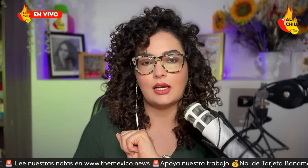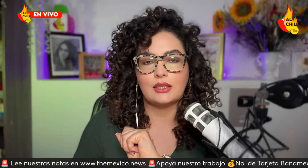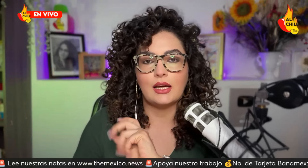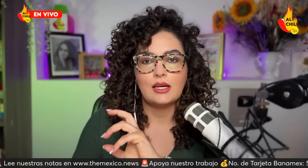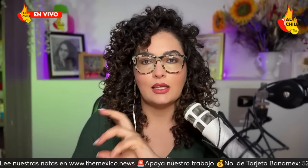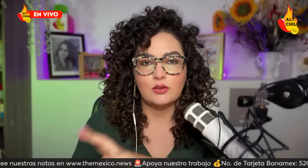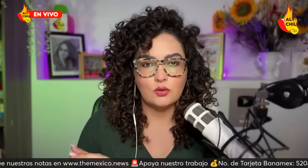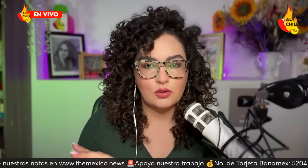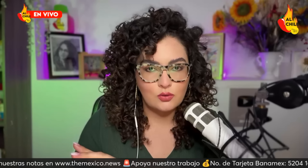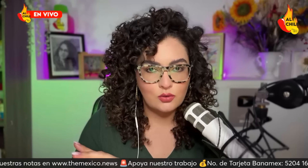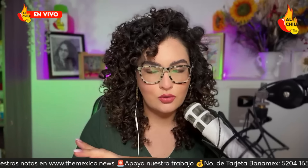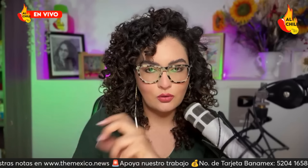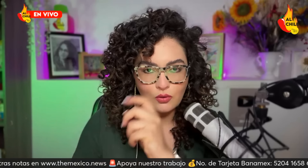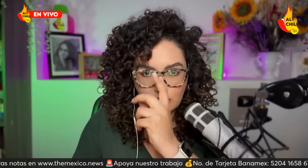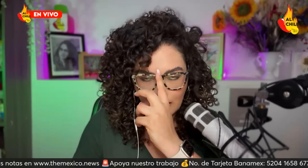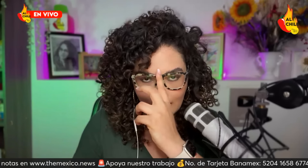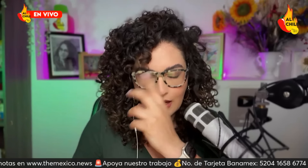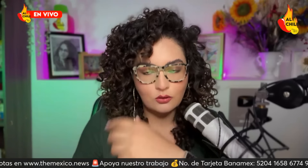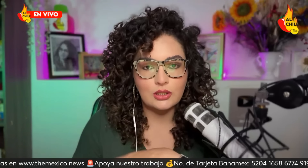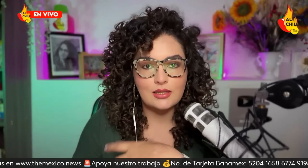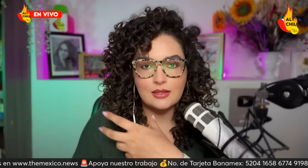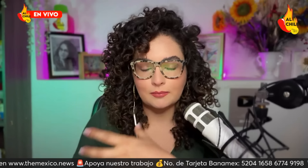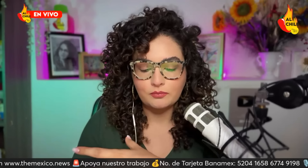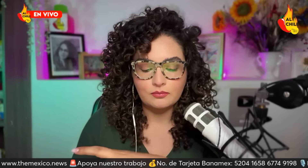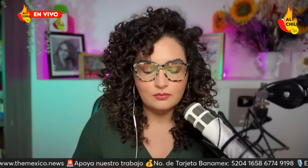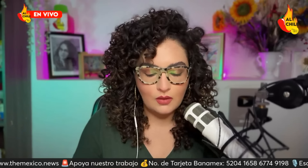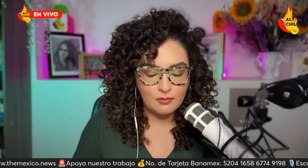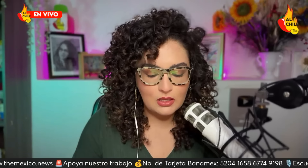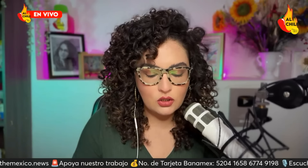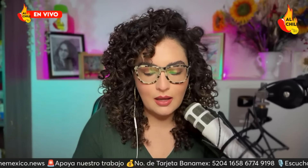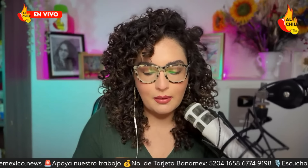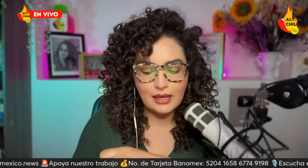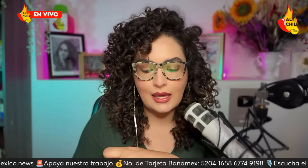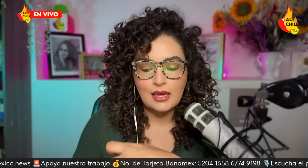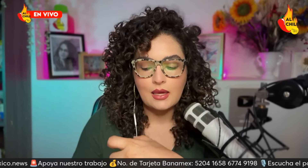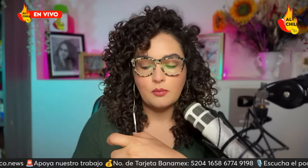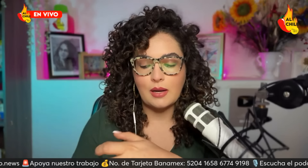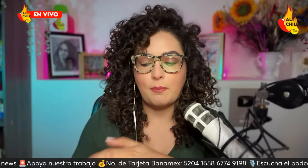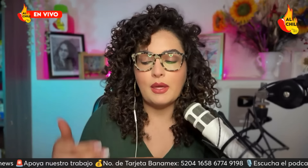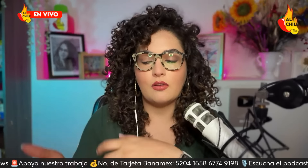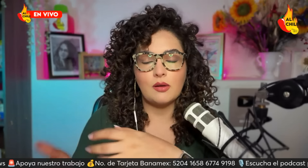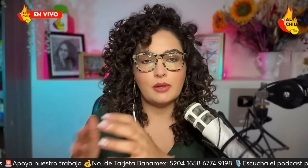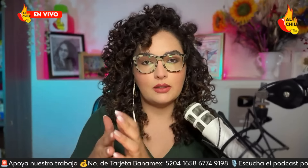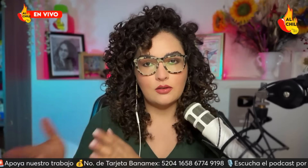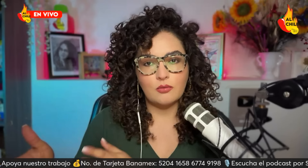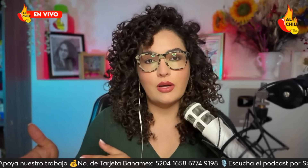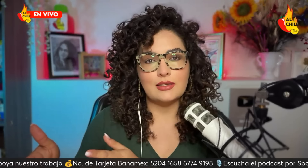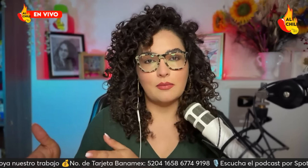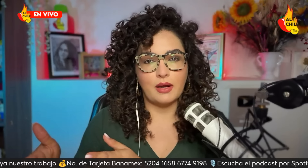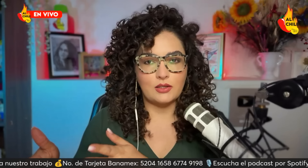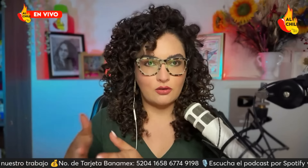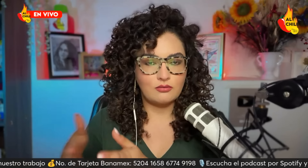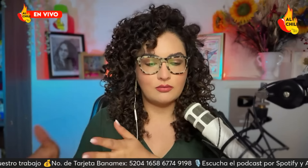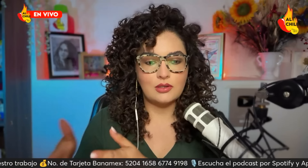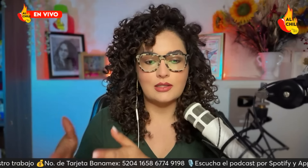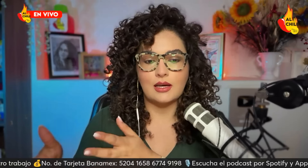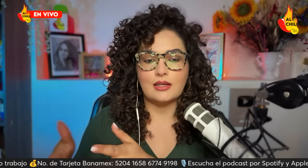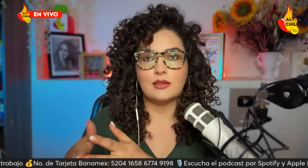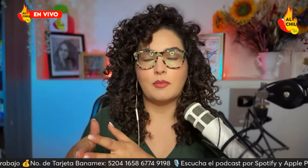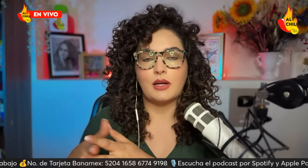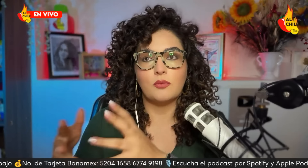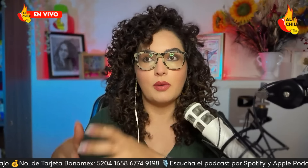presidenta electa en su discurso, cuando le dan la constancia, mencionaba que pues le pide, ¿no?, al partido como esta separación, ¿no?,